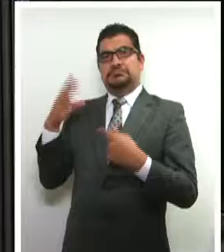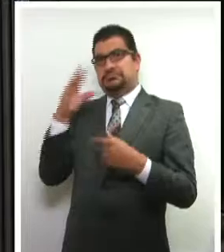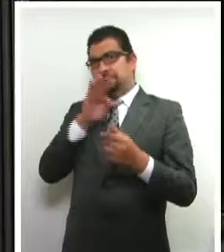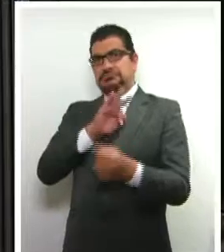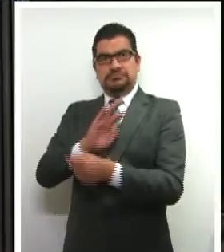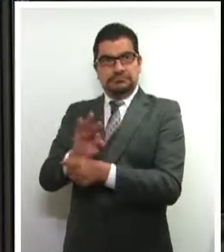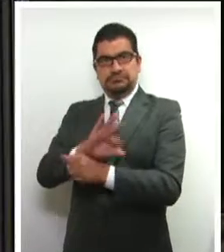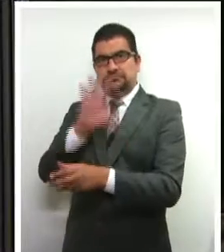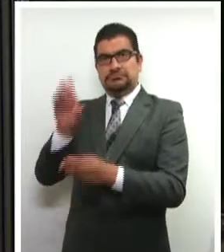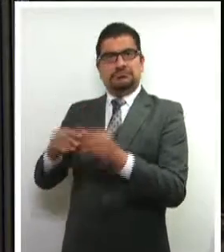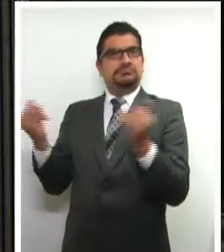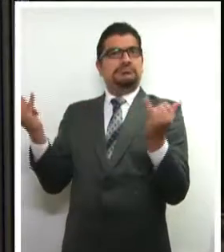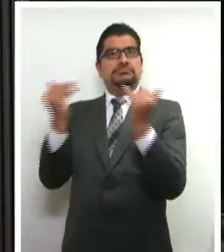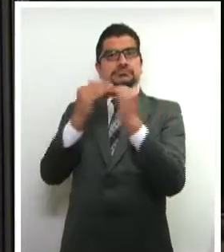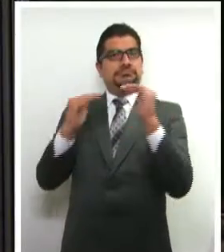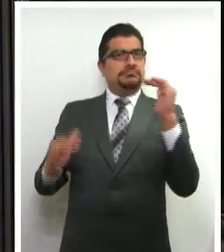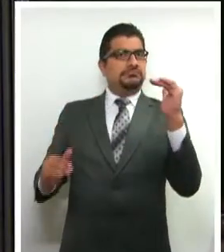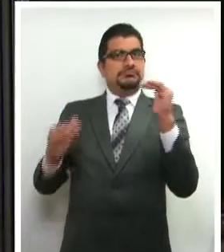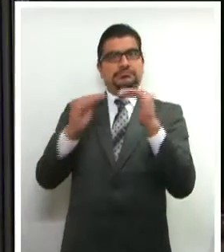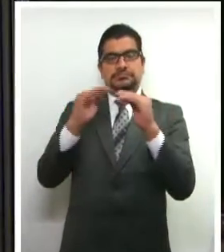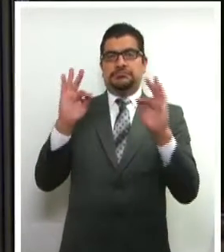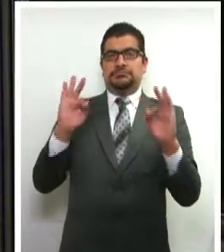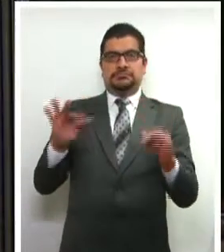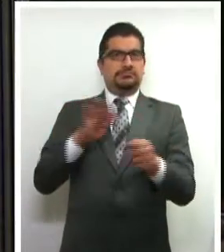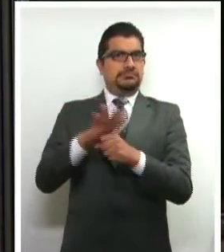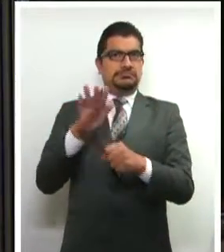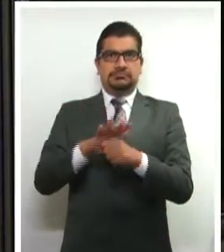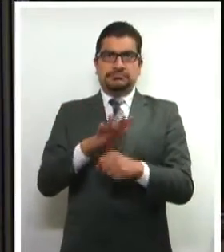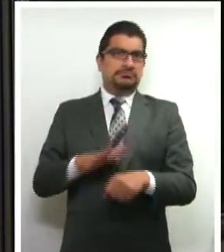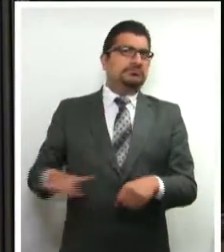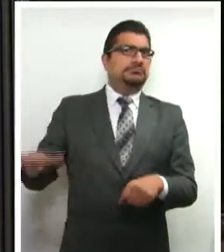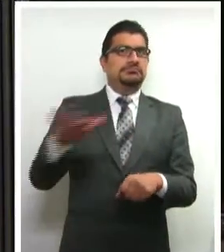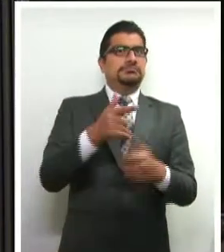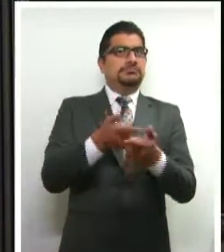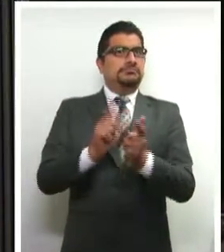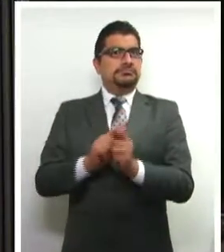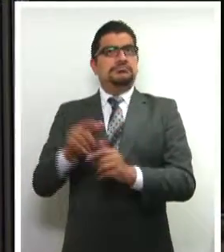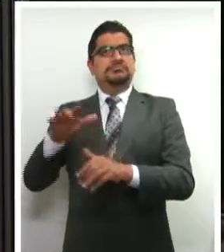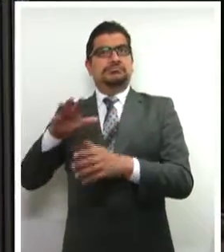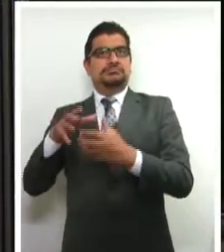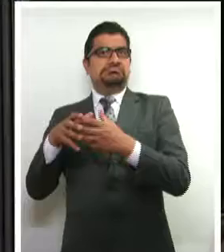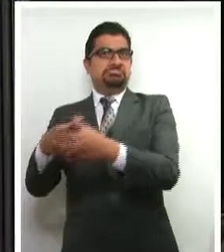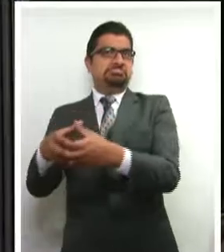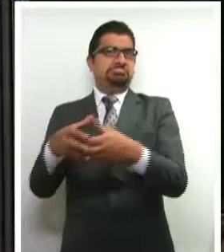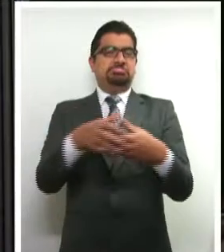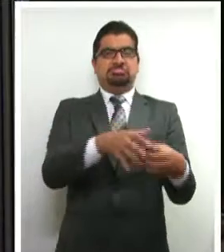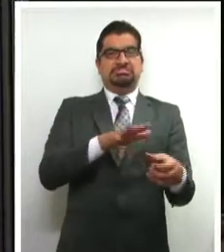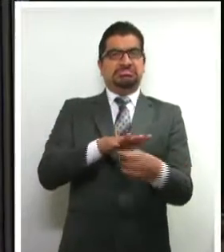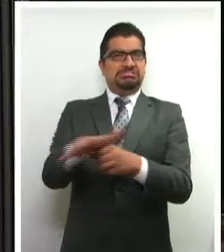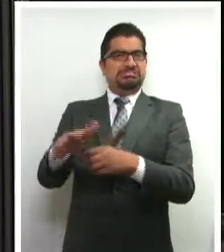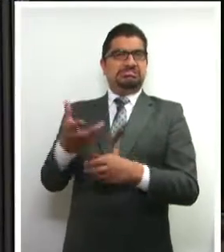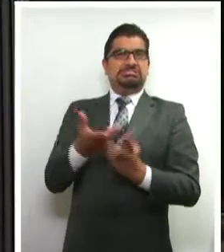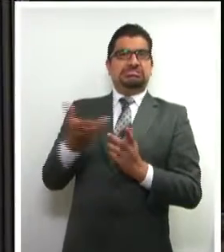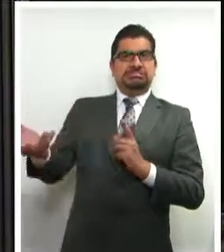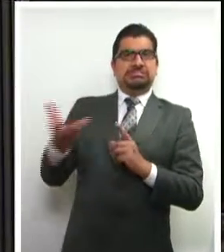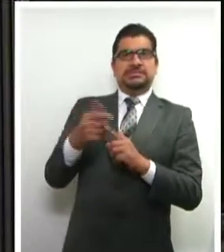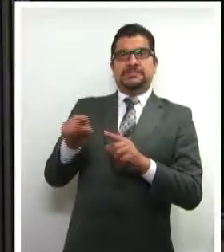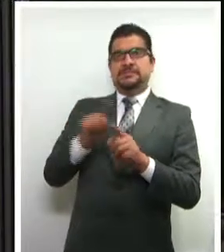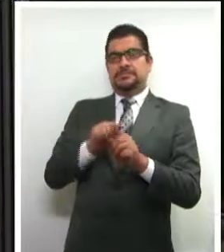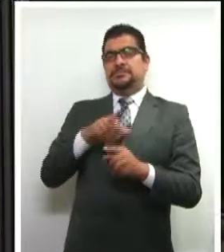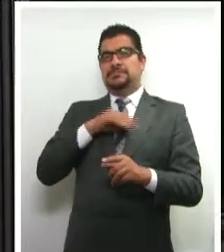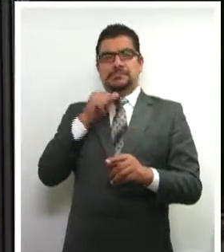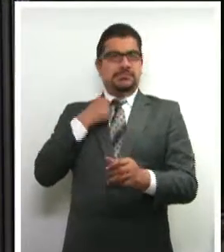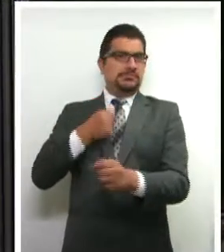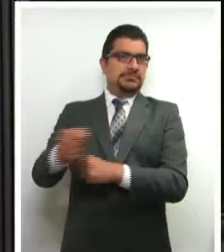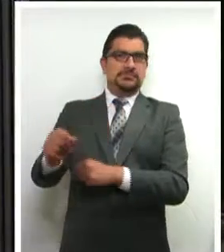fomentar la igualdad y los grupos que sufren racismo, discriminación racial, xenofobia